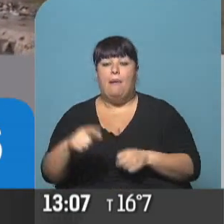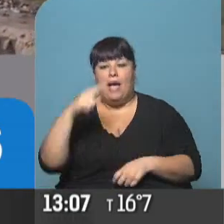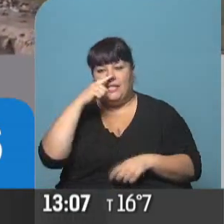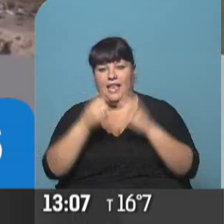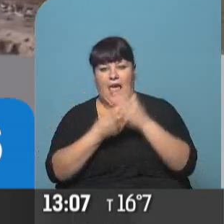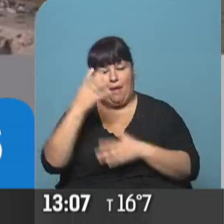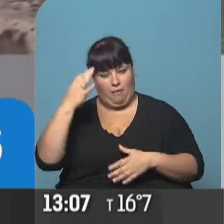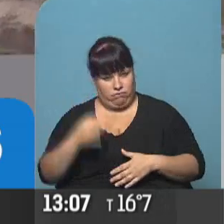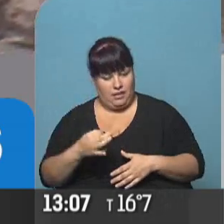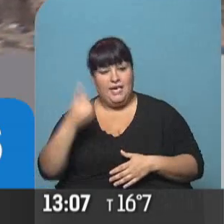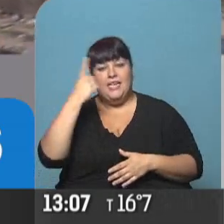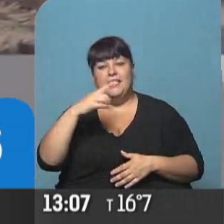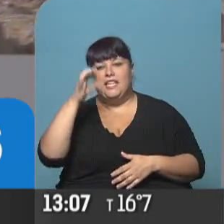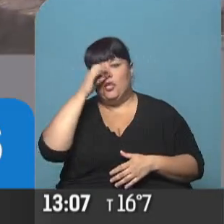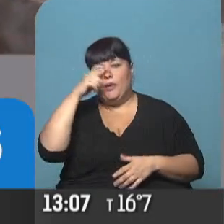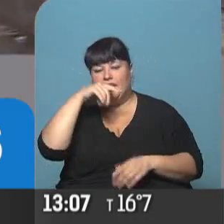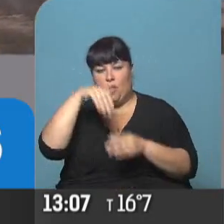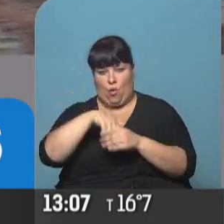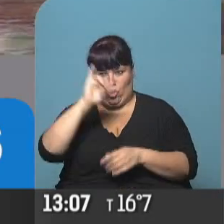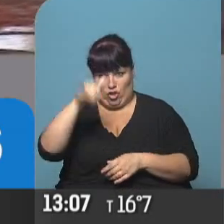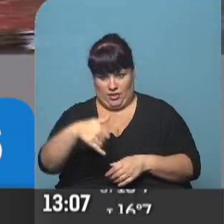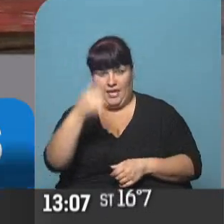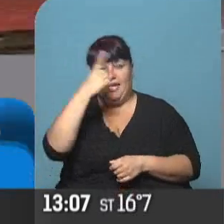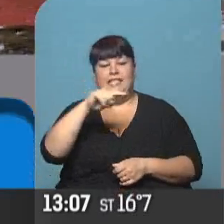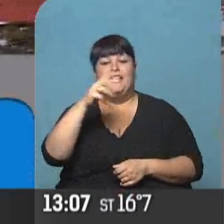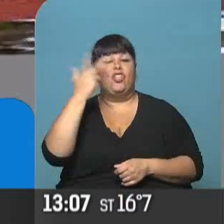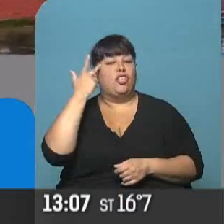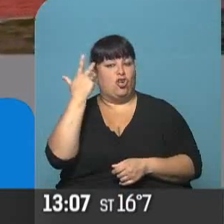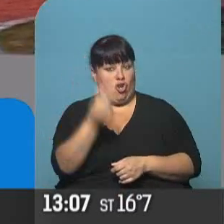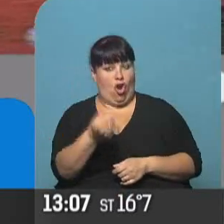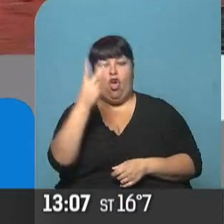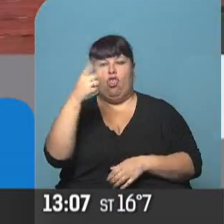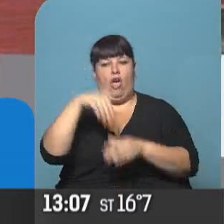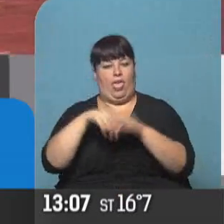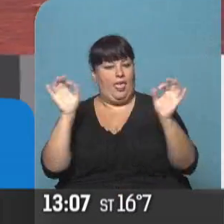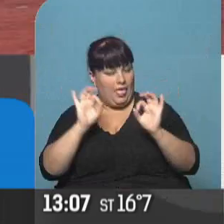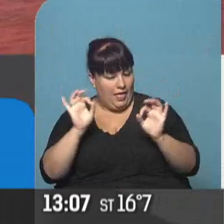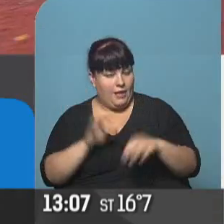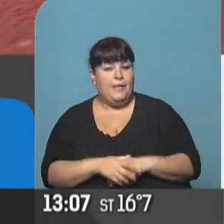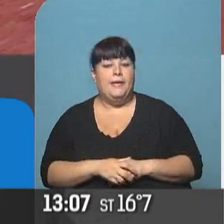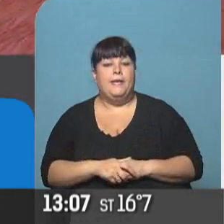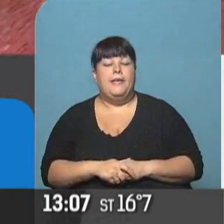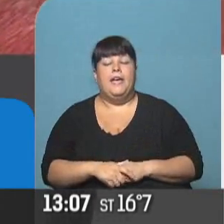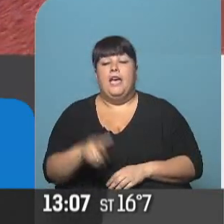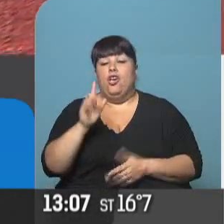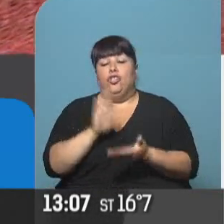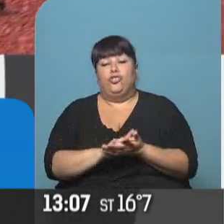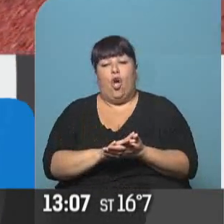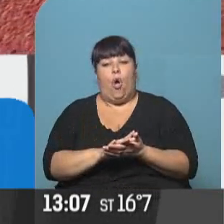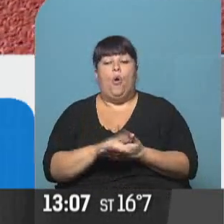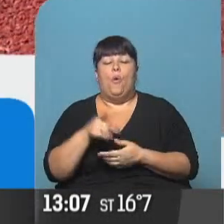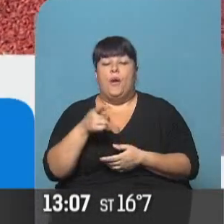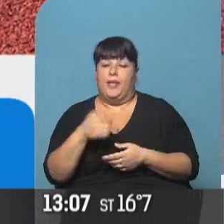la mañana con 127 votos a favor, 118 en contra y 2 abstenciones en el marco de